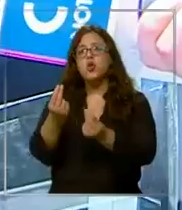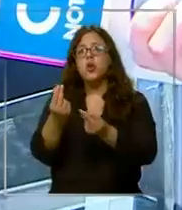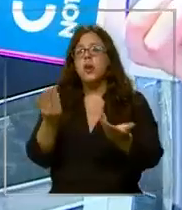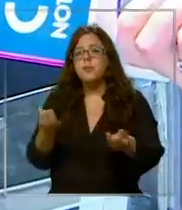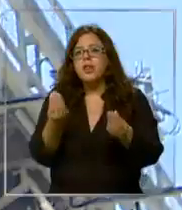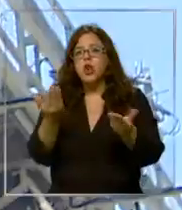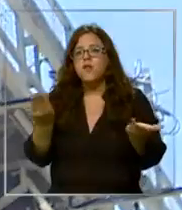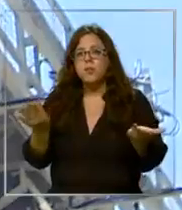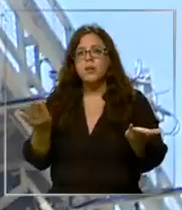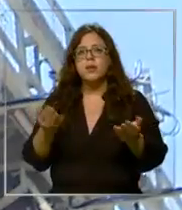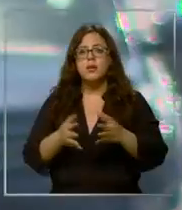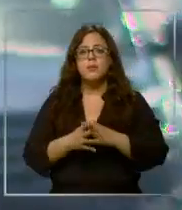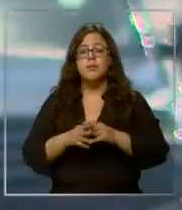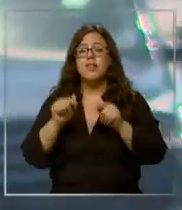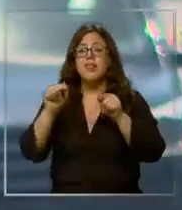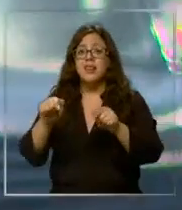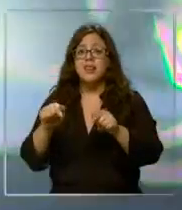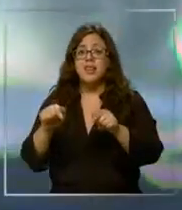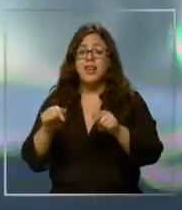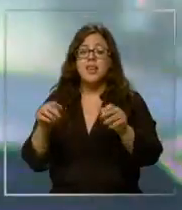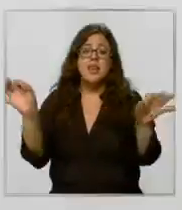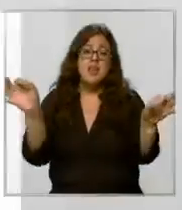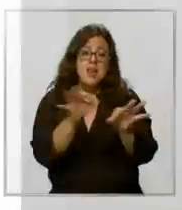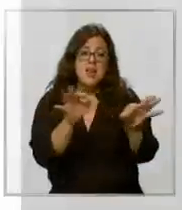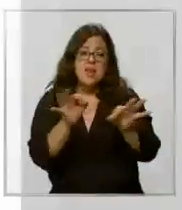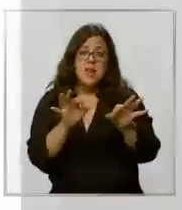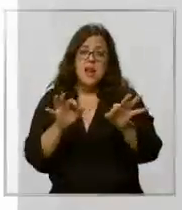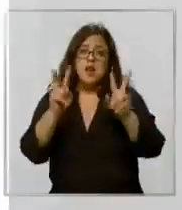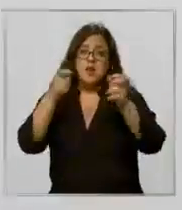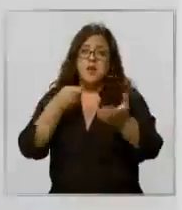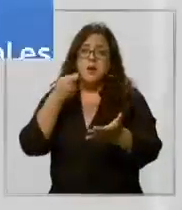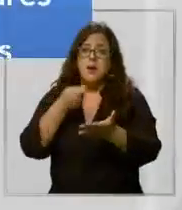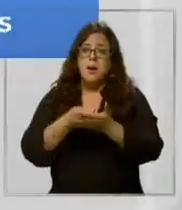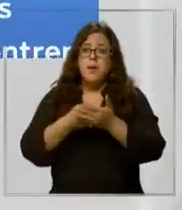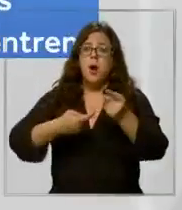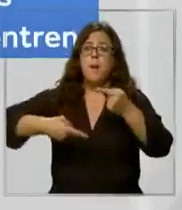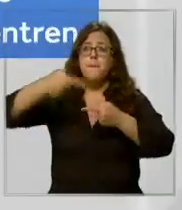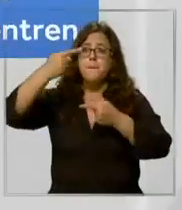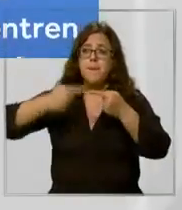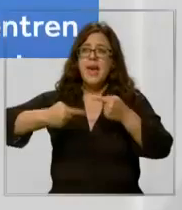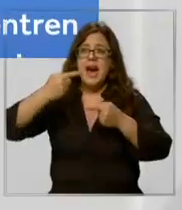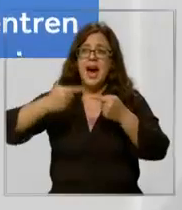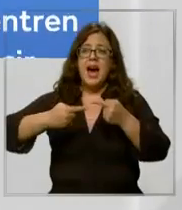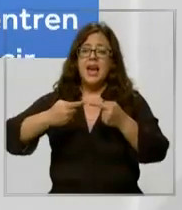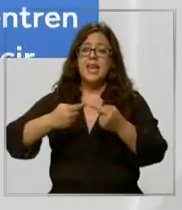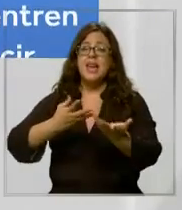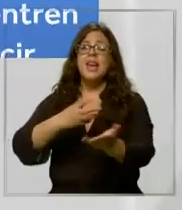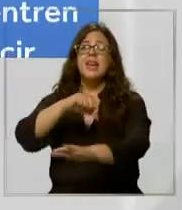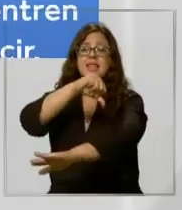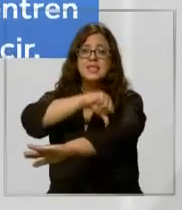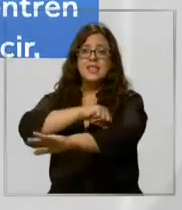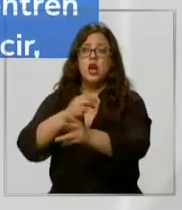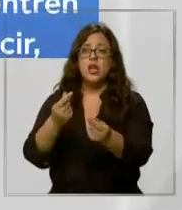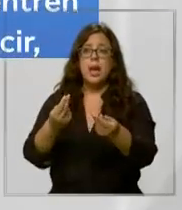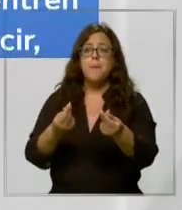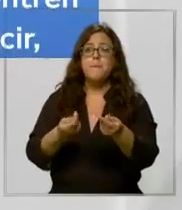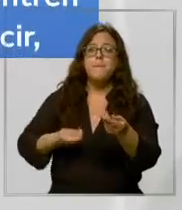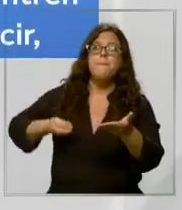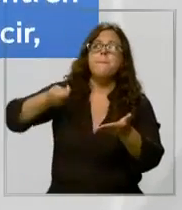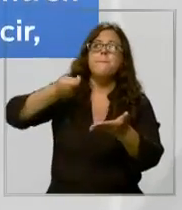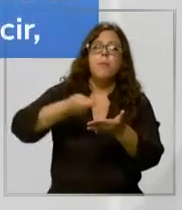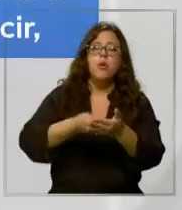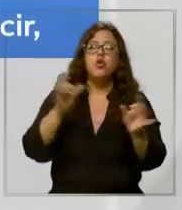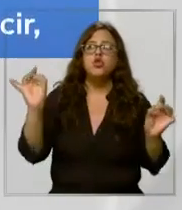para este caso. Desde Litoral Central explicaron que el pago en las plazas de peaje del Litoral Central es manual y en efectivo. La